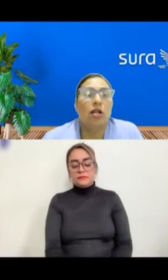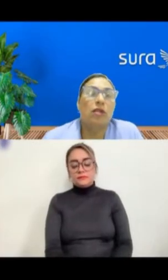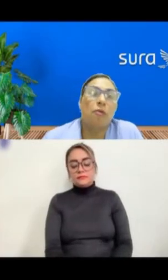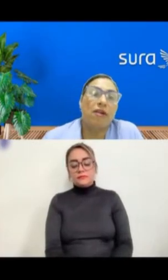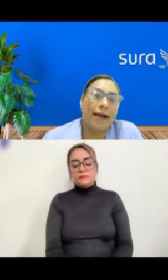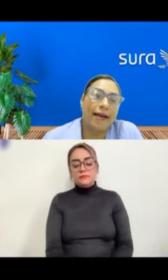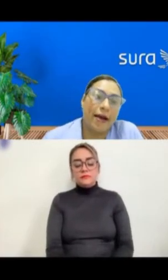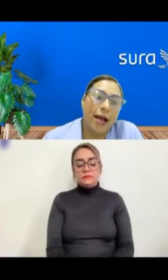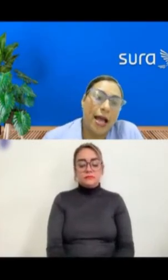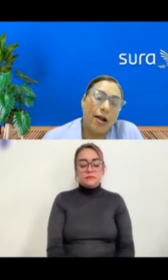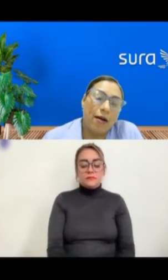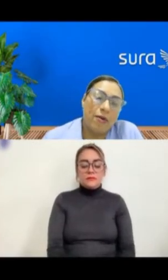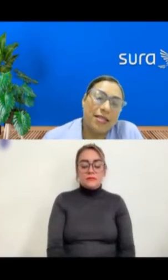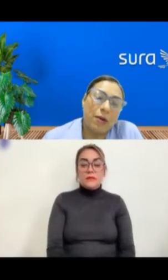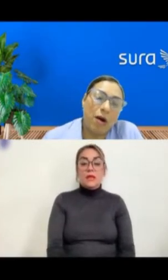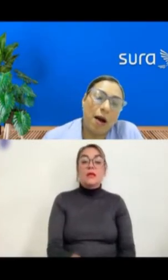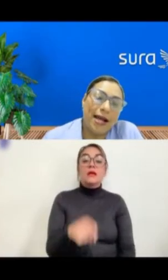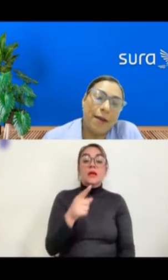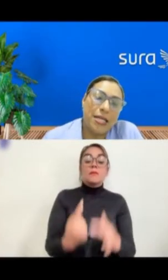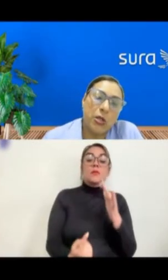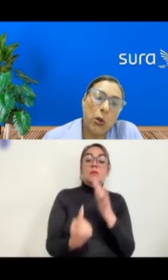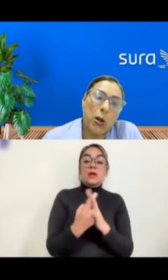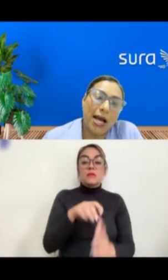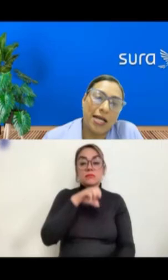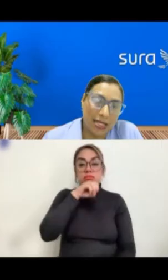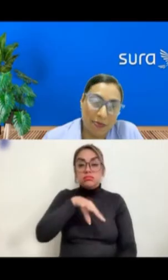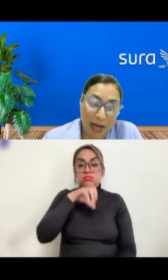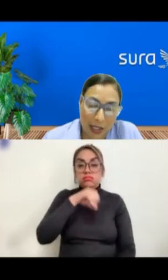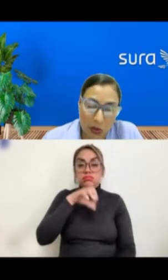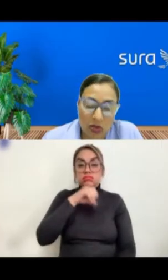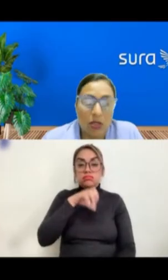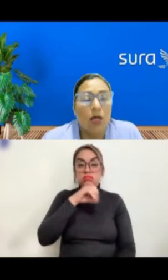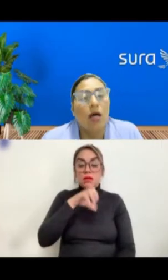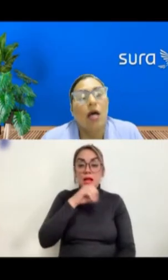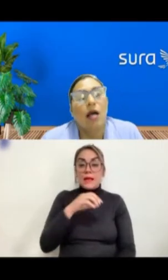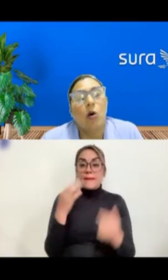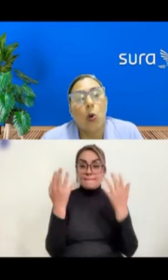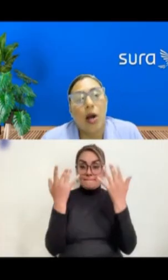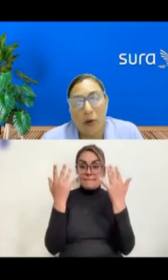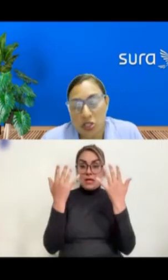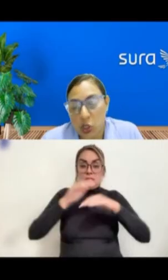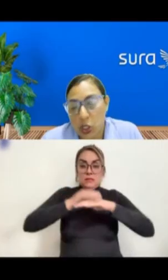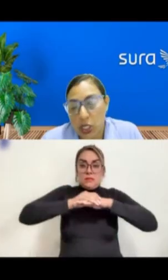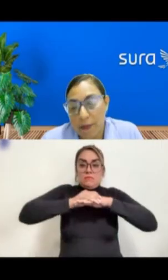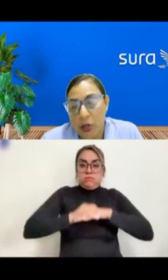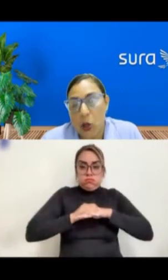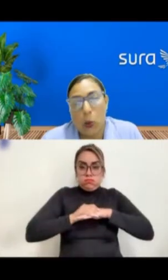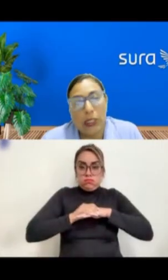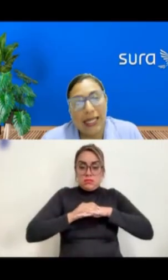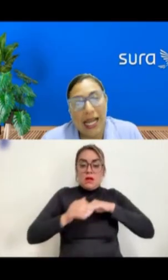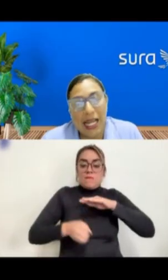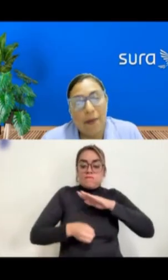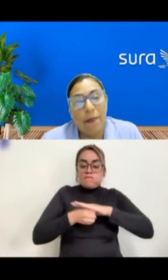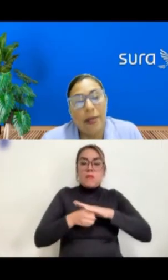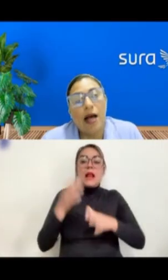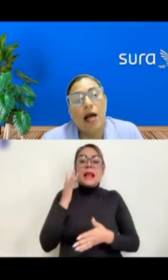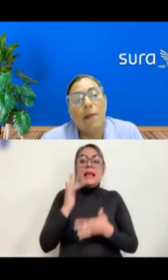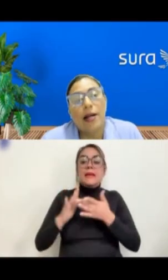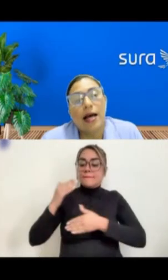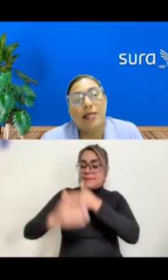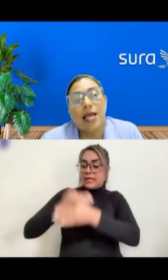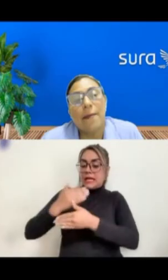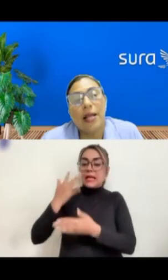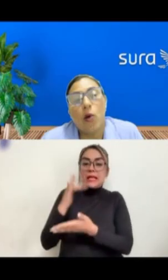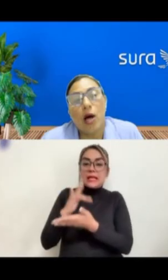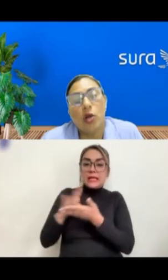decía, al momento de una hemorragia, ¿qué vamos a hacer? Vamos a aplicar presión con ambas manos, con un apósito limpio, con una tela